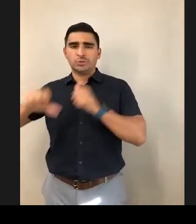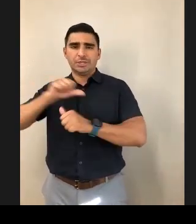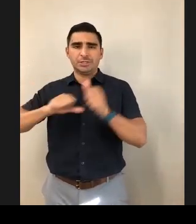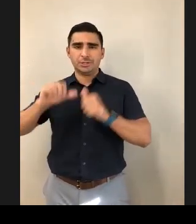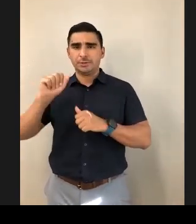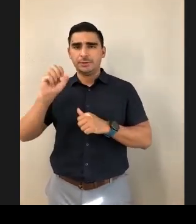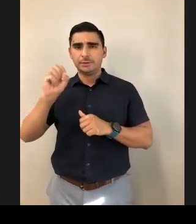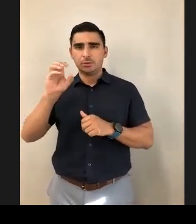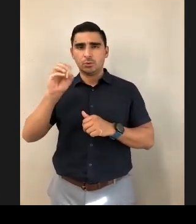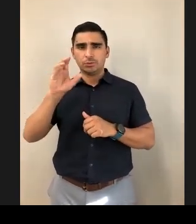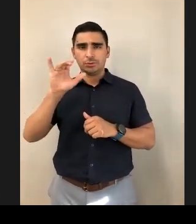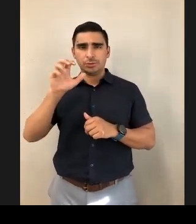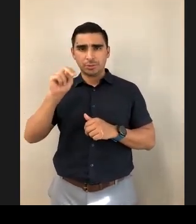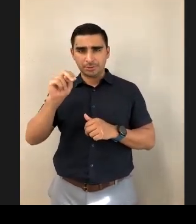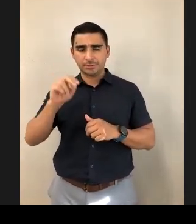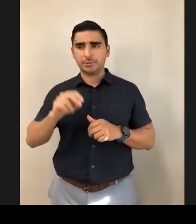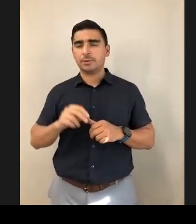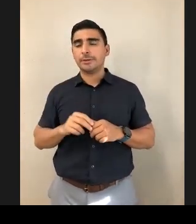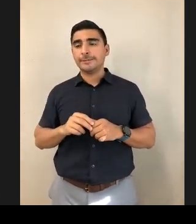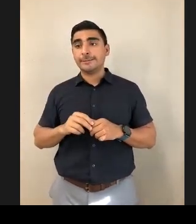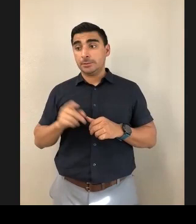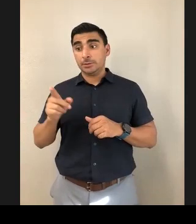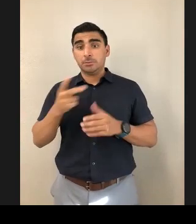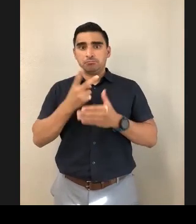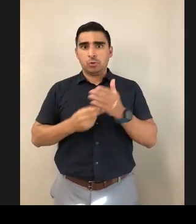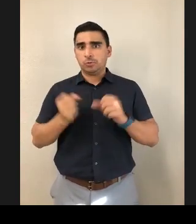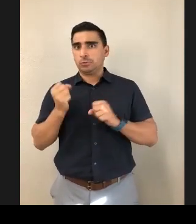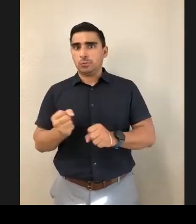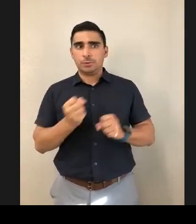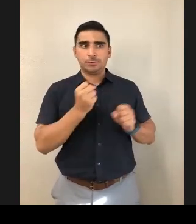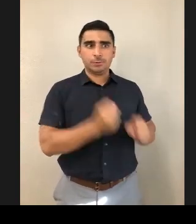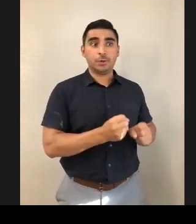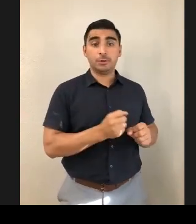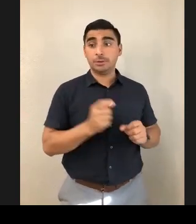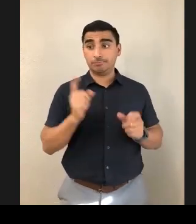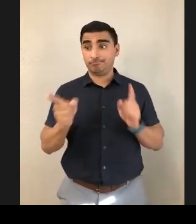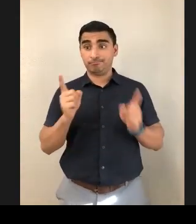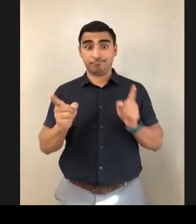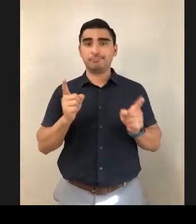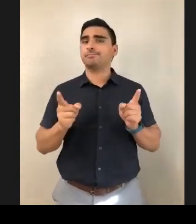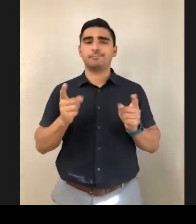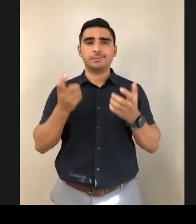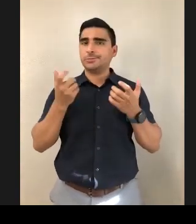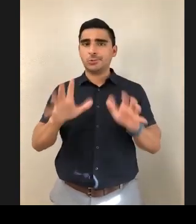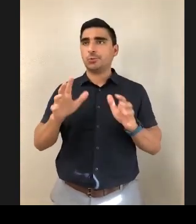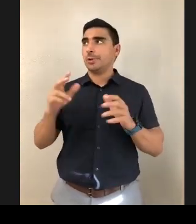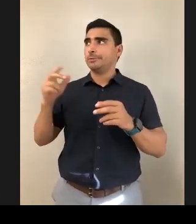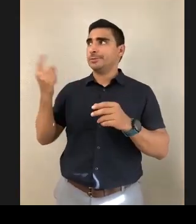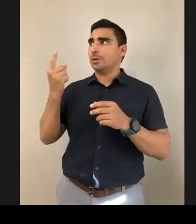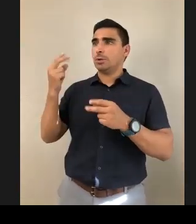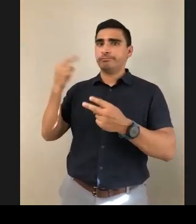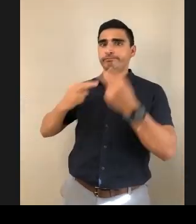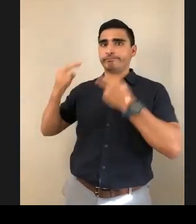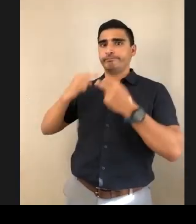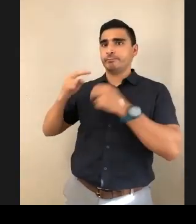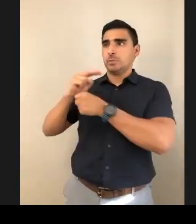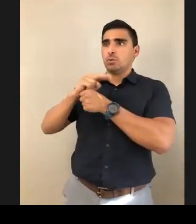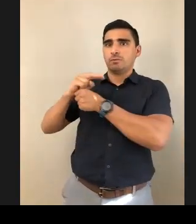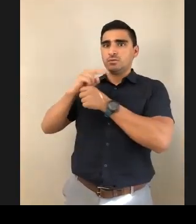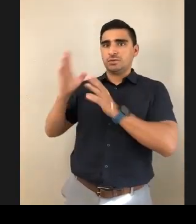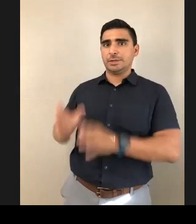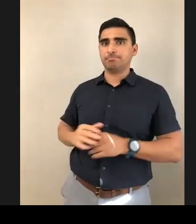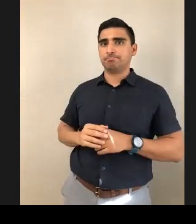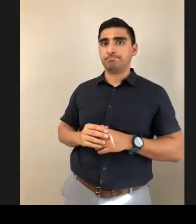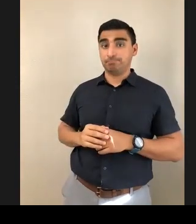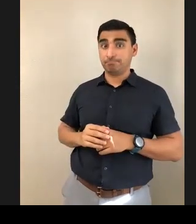tienen asociaciones. En mi experiencia en ambas instancias, usan más difícil la